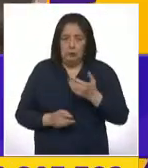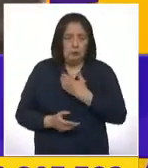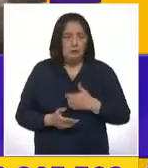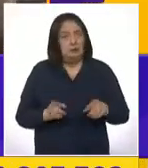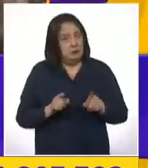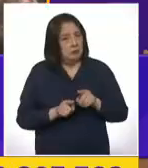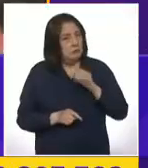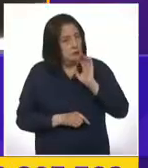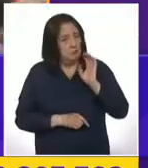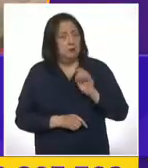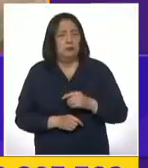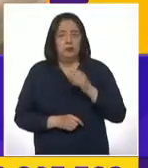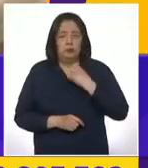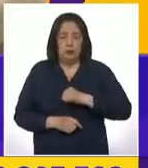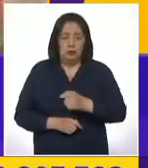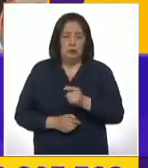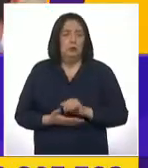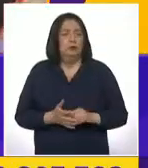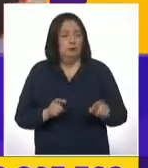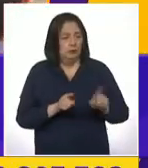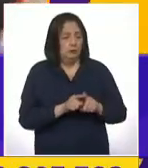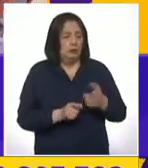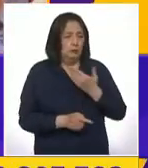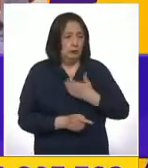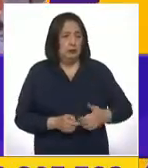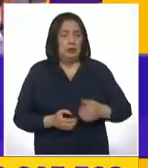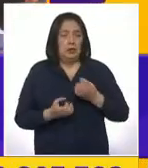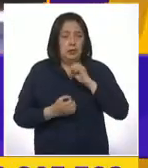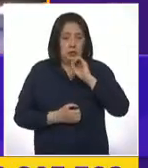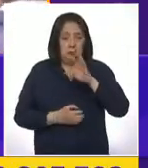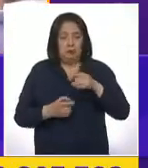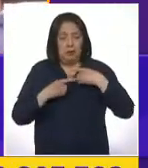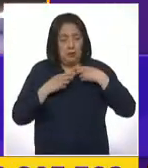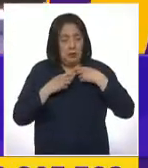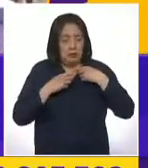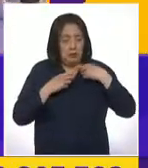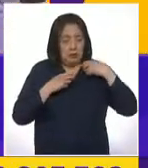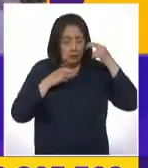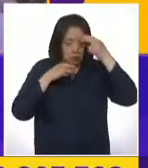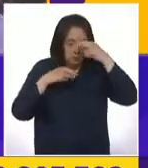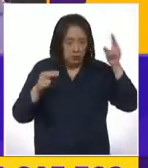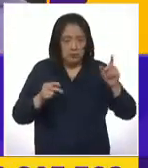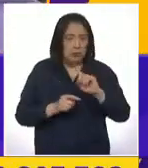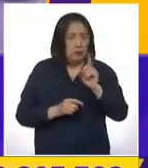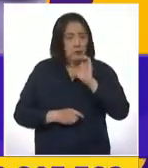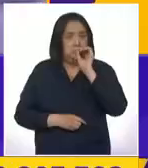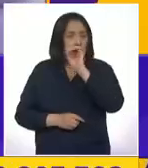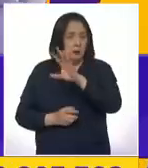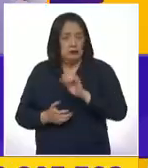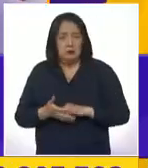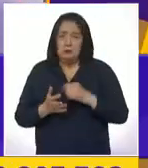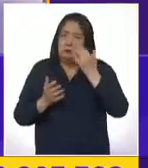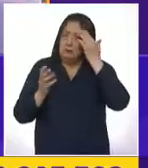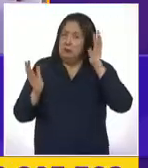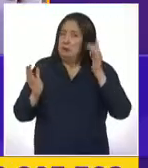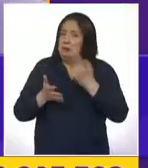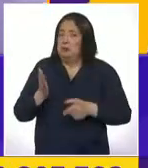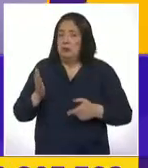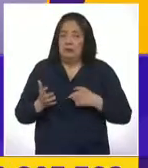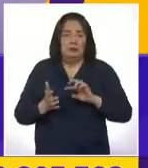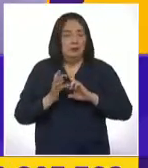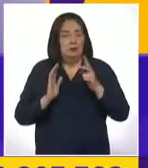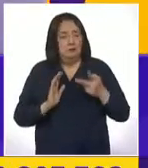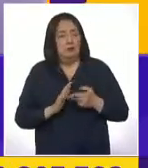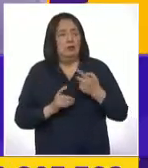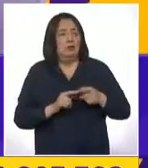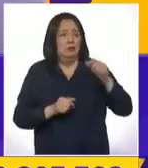su hija, Fátima. Sí, Vanessa, además dijo el presidente que tiene una noticia que no va a revelar, desconocemos a qué se refiere claramente, pero recordamos